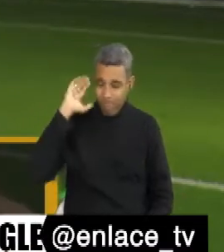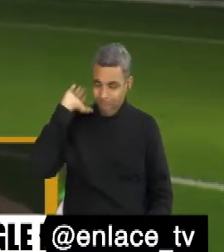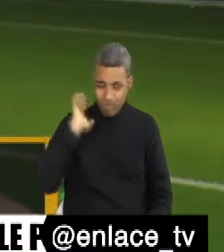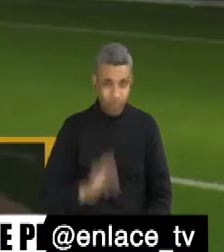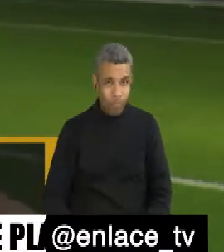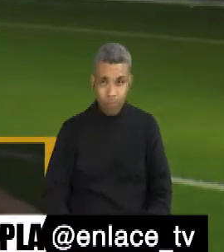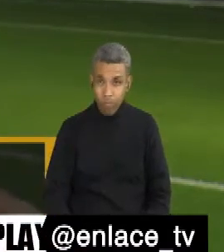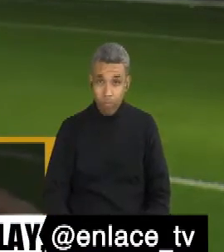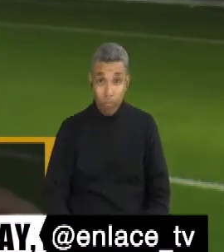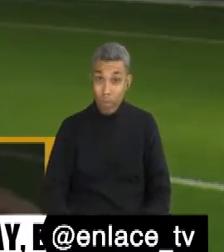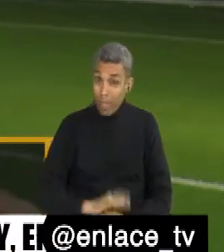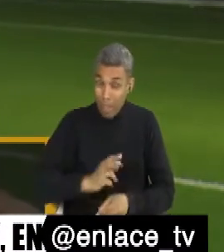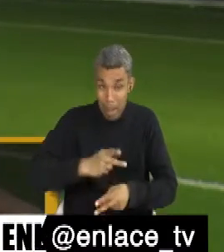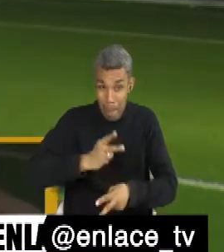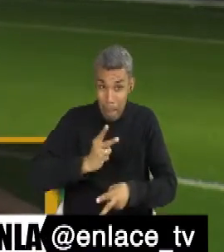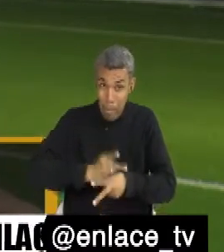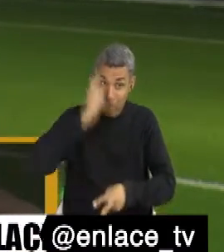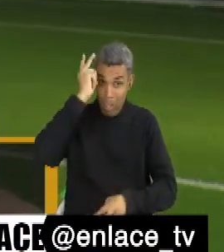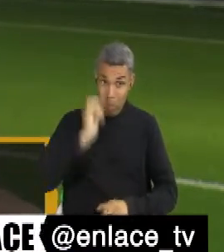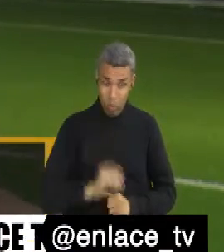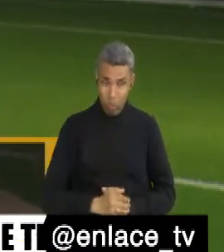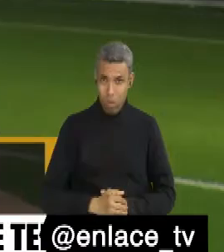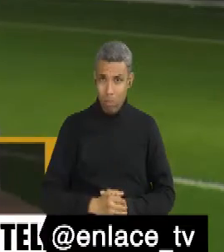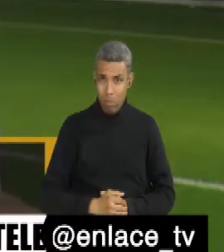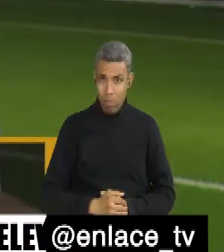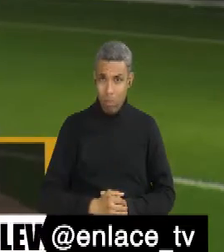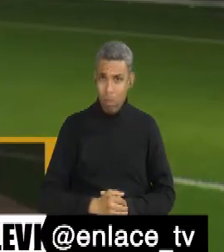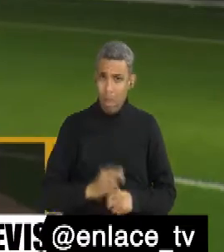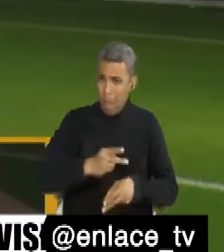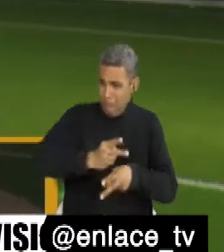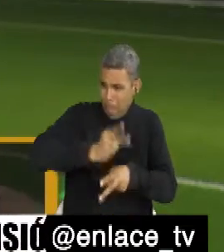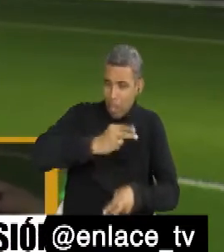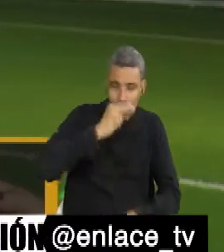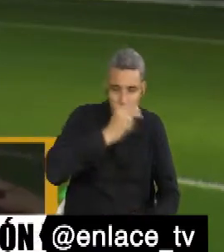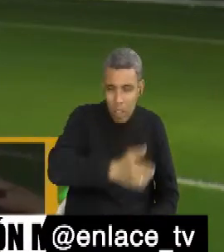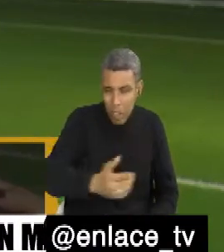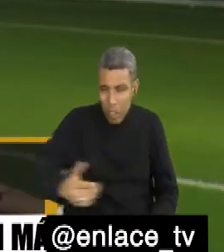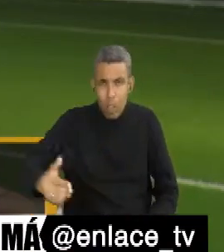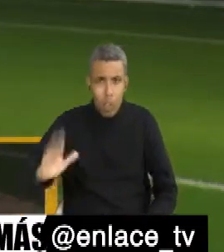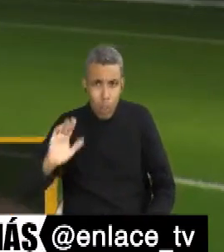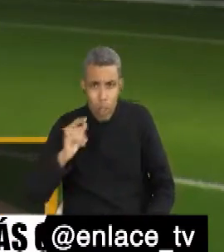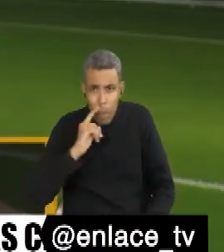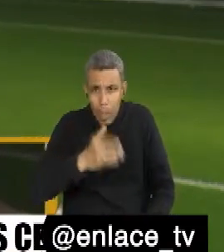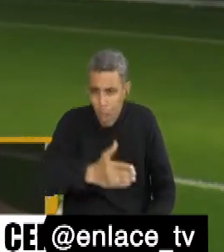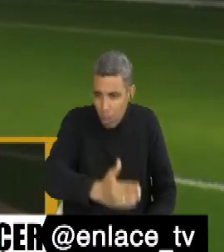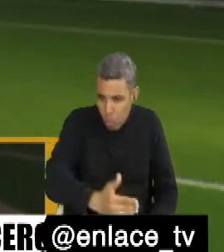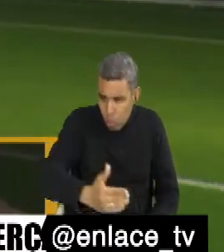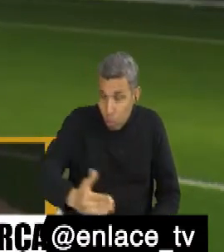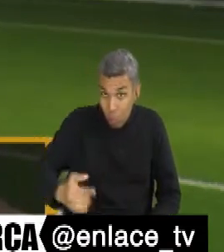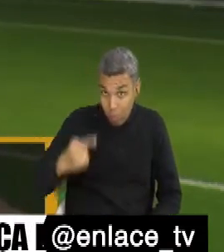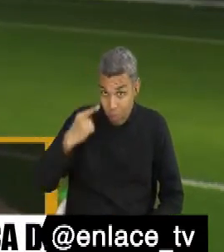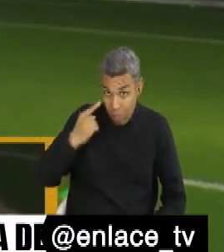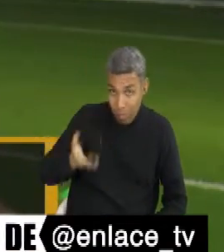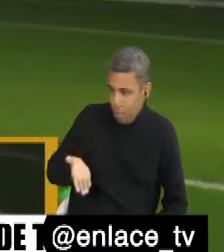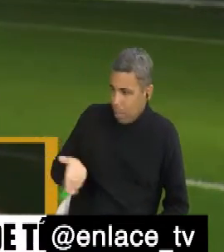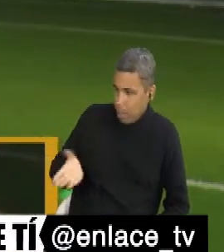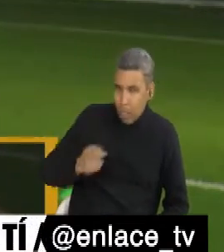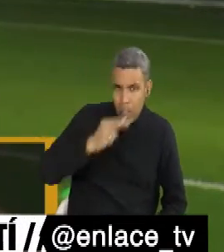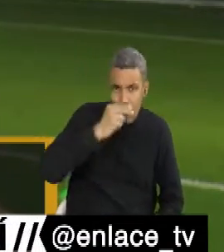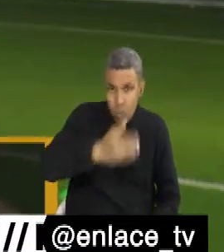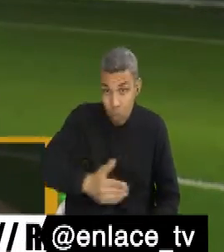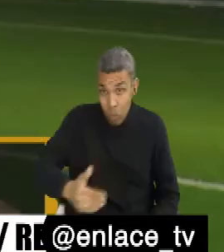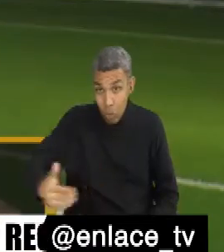algo peligroso, ¿no? Porque usted sabe que son niños entre los 5, 6, 7, como tú, 8, 9 años, tú mismo puedes ver. Y verdaderamente